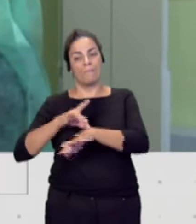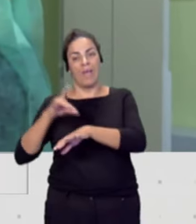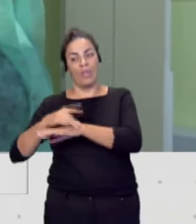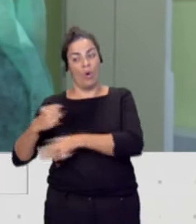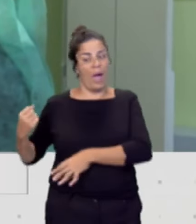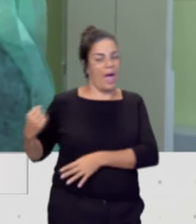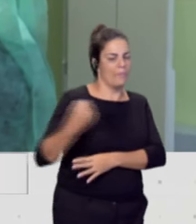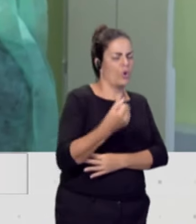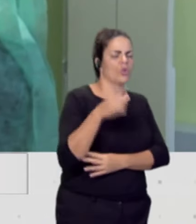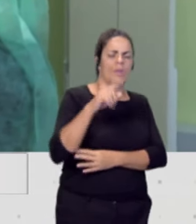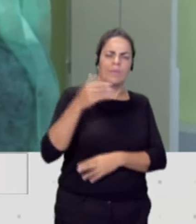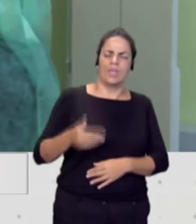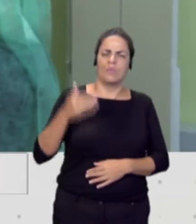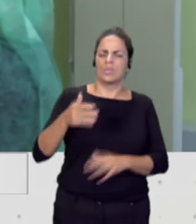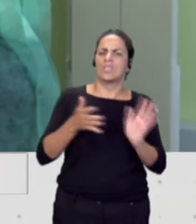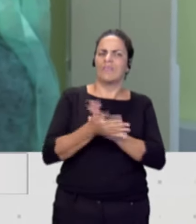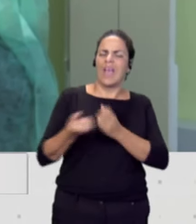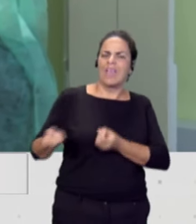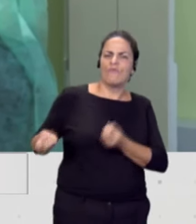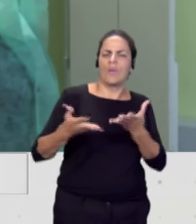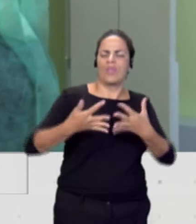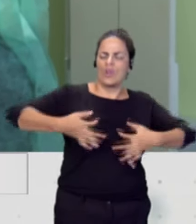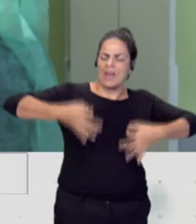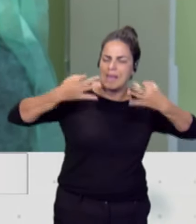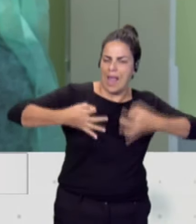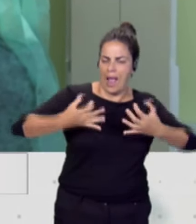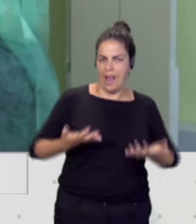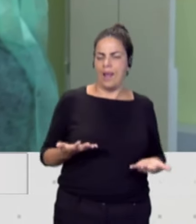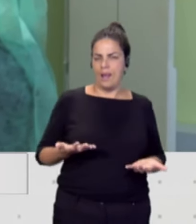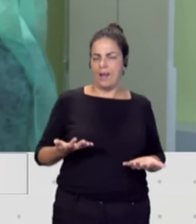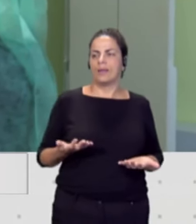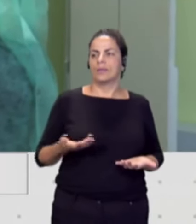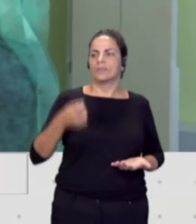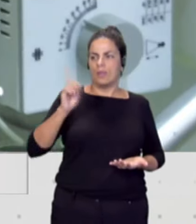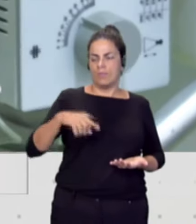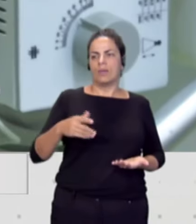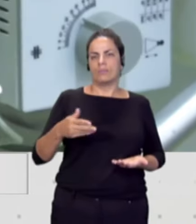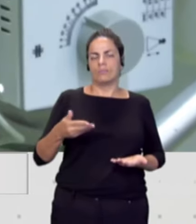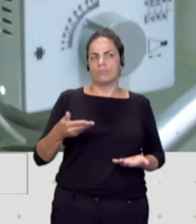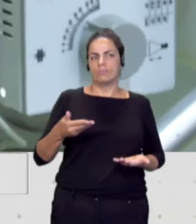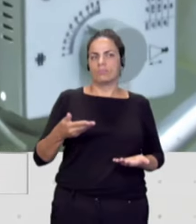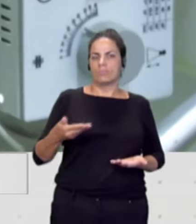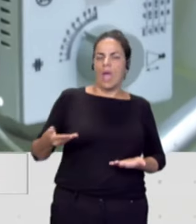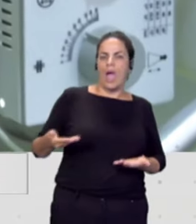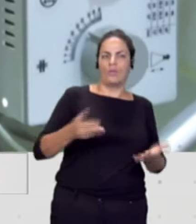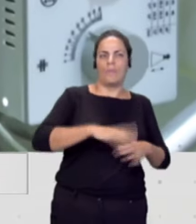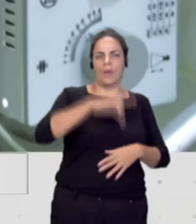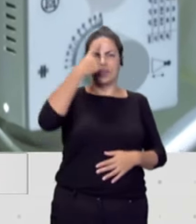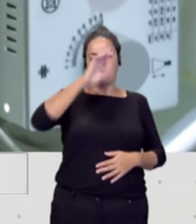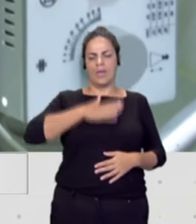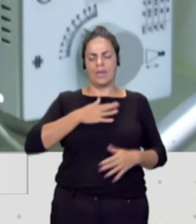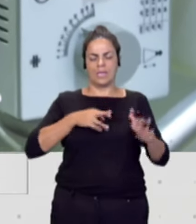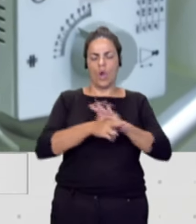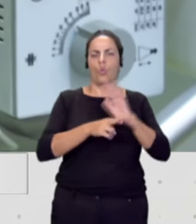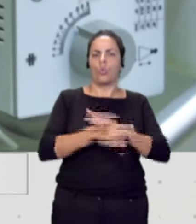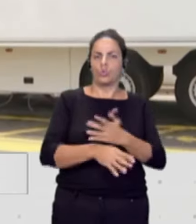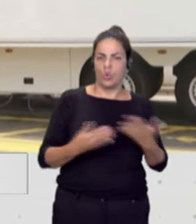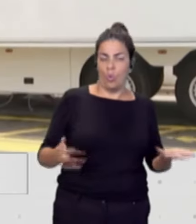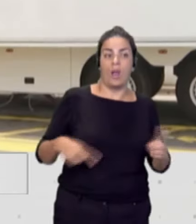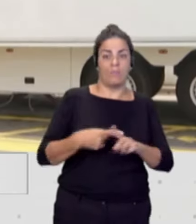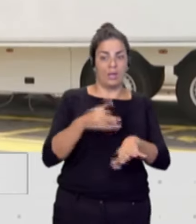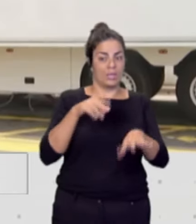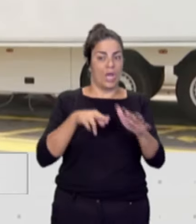información real, nos va a ayudar a sujetarnos, ¿no?, en qué recursos tenemos médicos también para afrontar